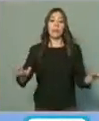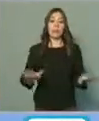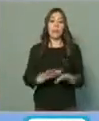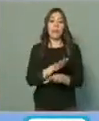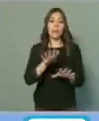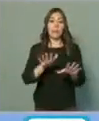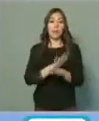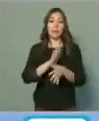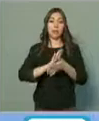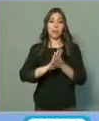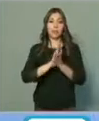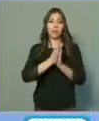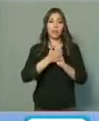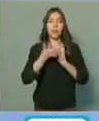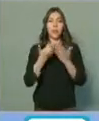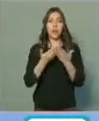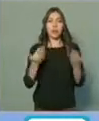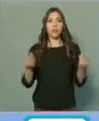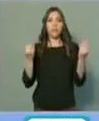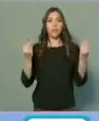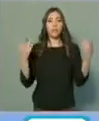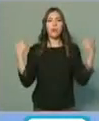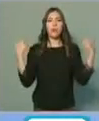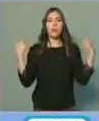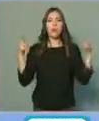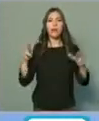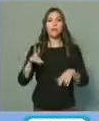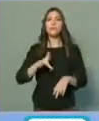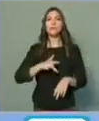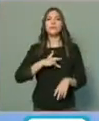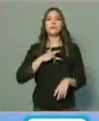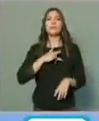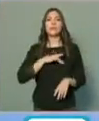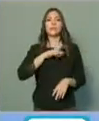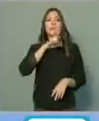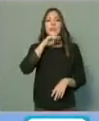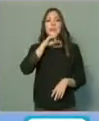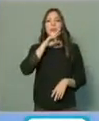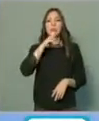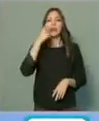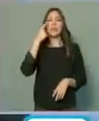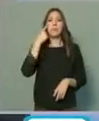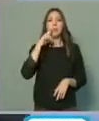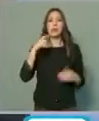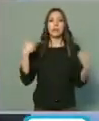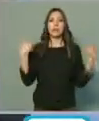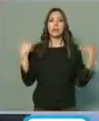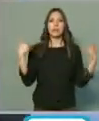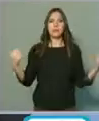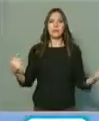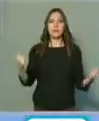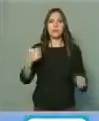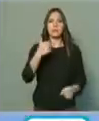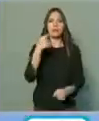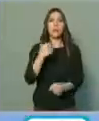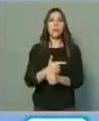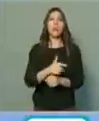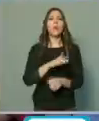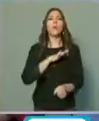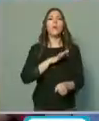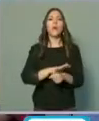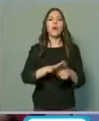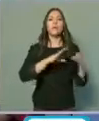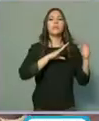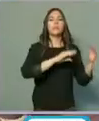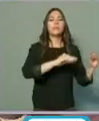que cada vez son más los maestros que se preocupan por más bien darse cuenta qué tipo de enseñanza necesita